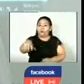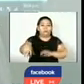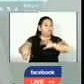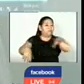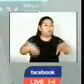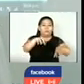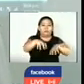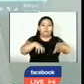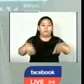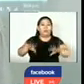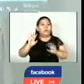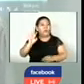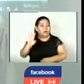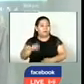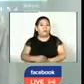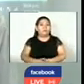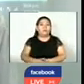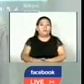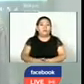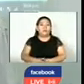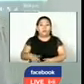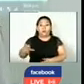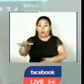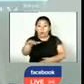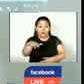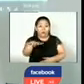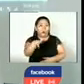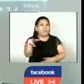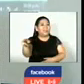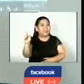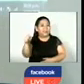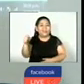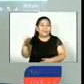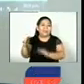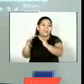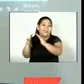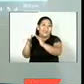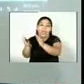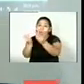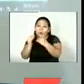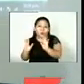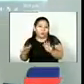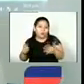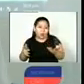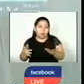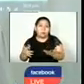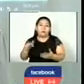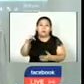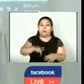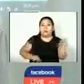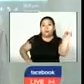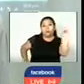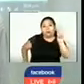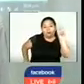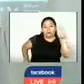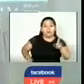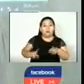sectores que han sido afectados por dicha suspensión en San Salvador